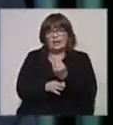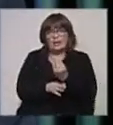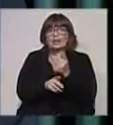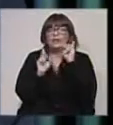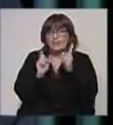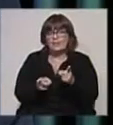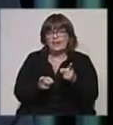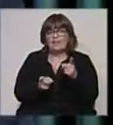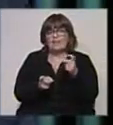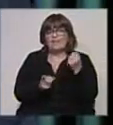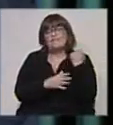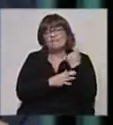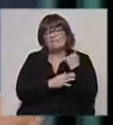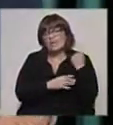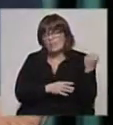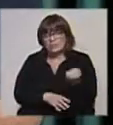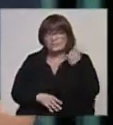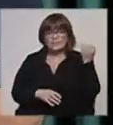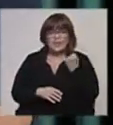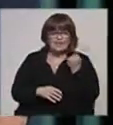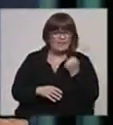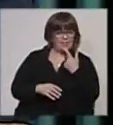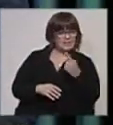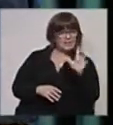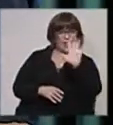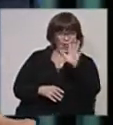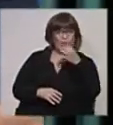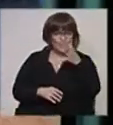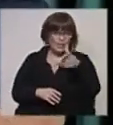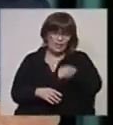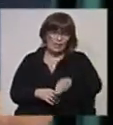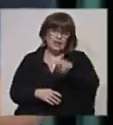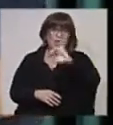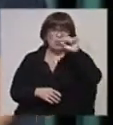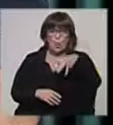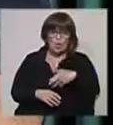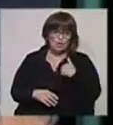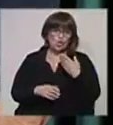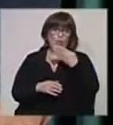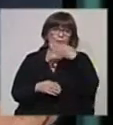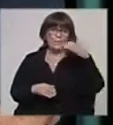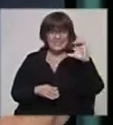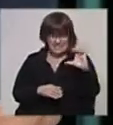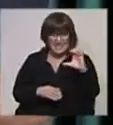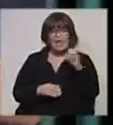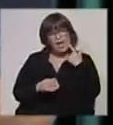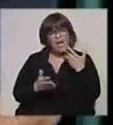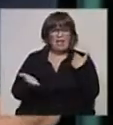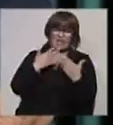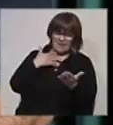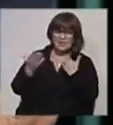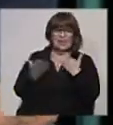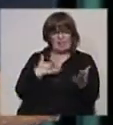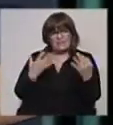buena reputación y abre puertas, en que uno llega y dice, hola, soy Juan de la BBC, y uno habla con la gente, y la gente se abre